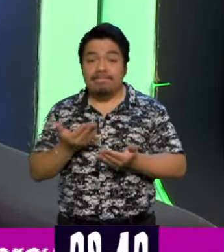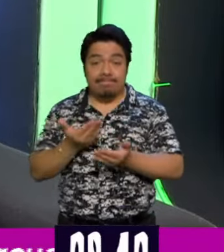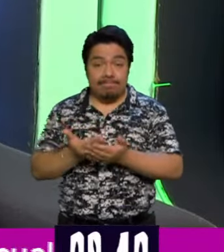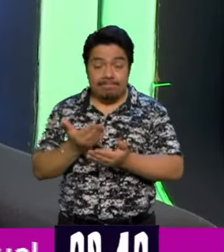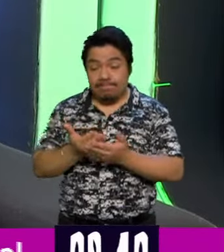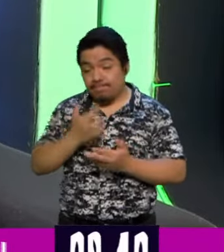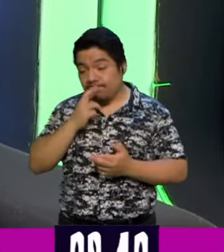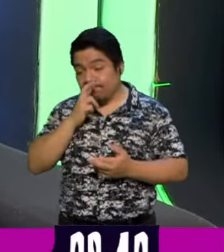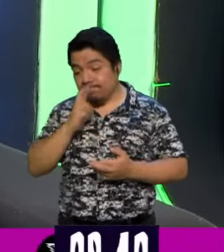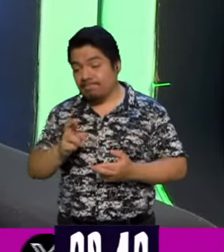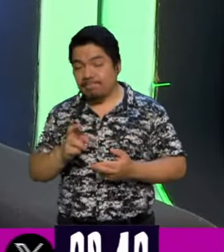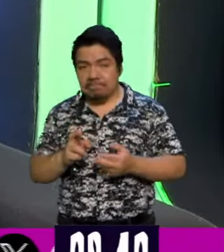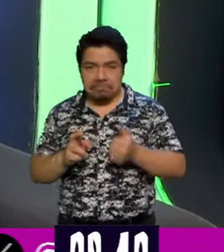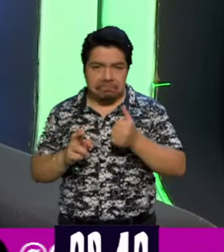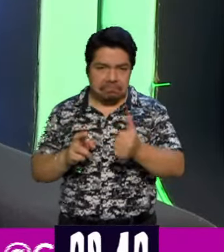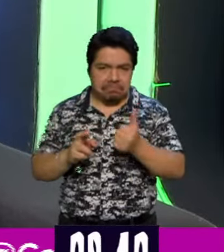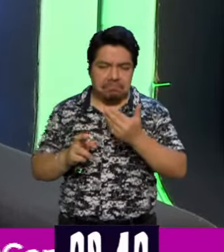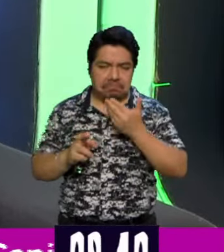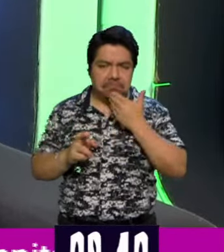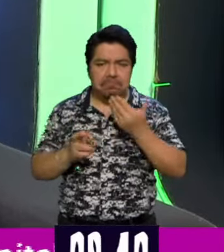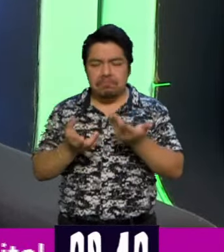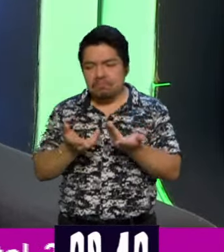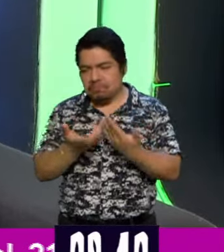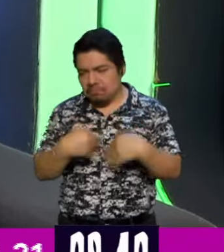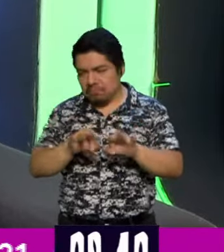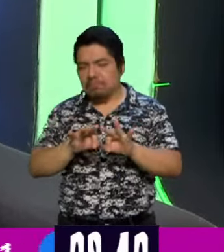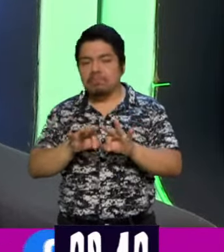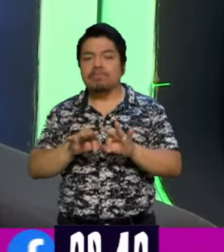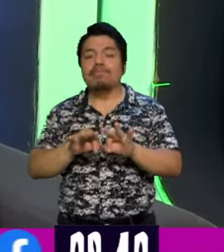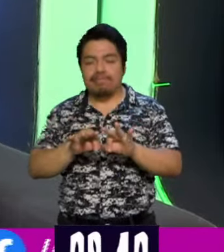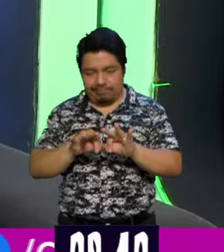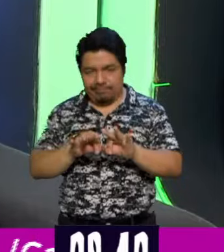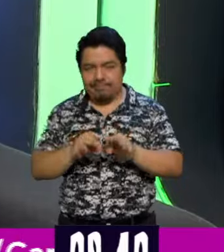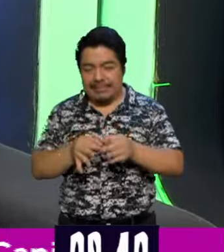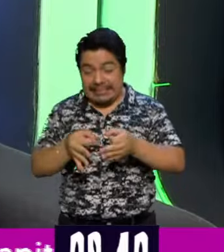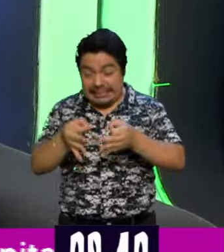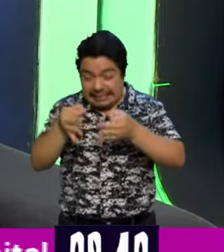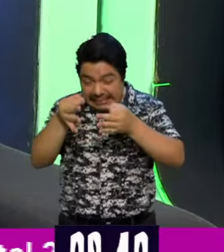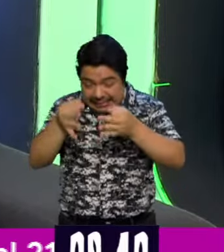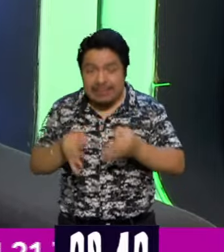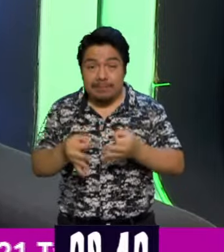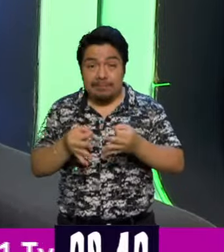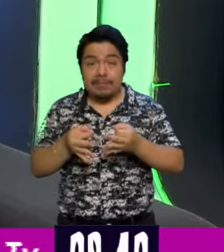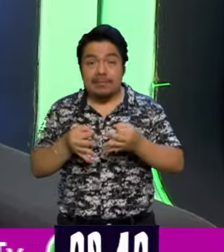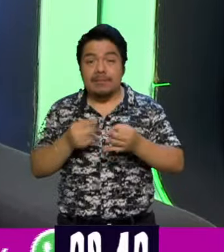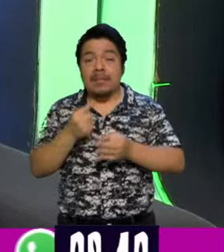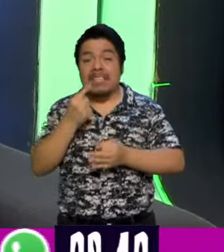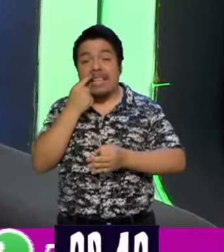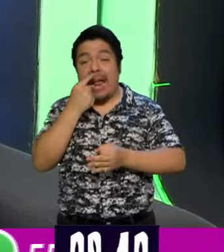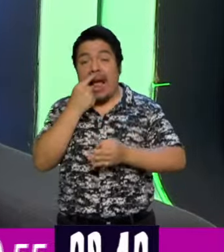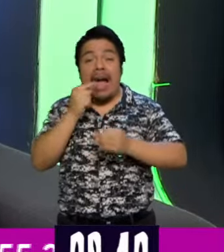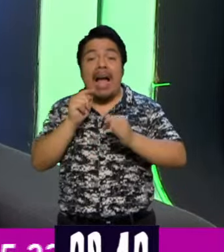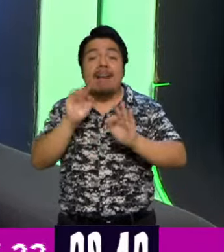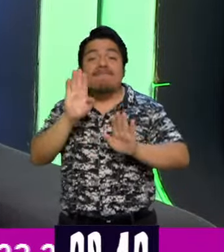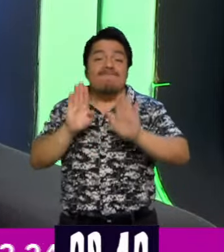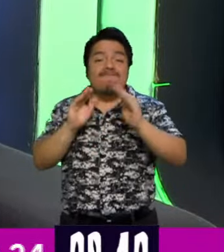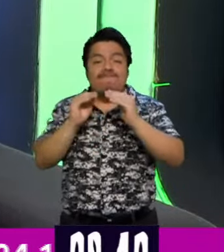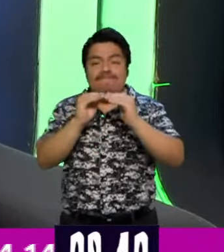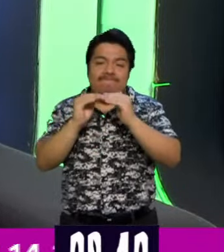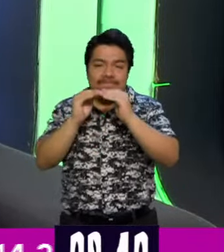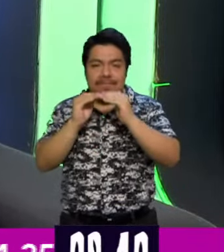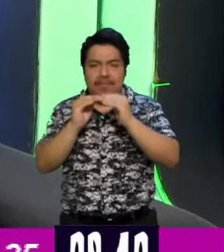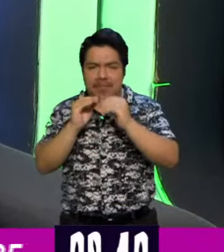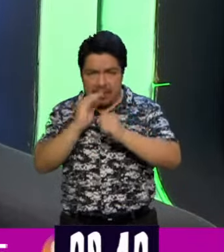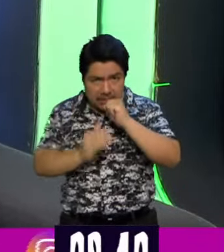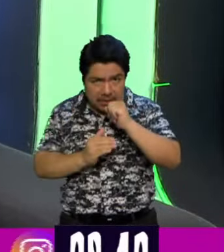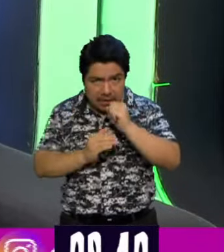resultados indican algo que es muy importante, ¿no? La auténtica construcción de la democracia. La democracia no se